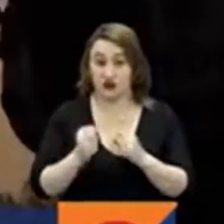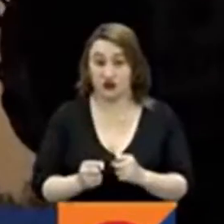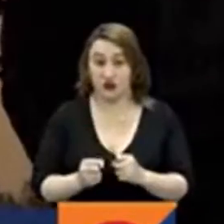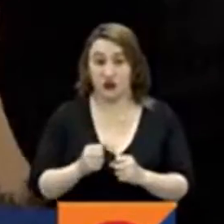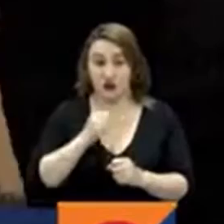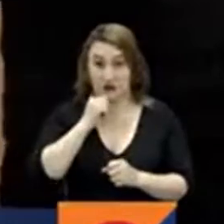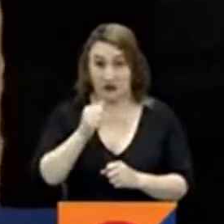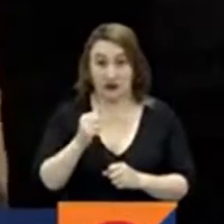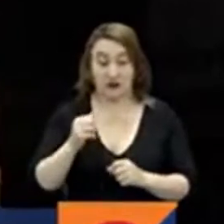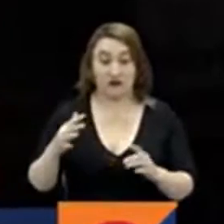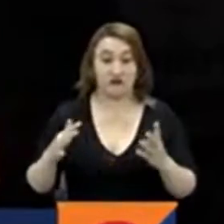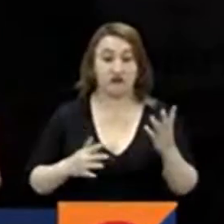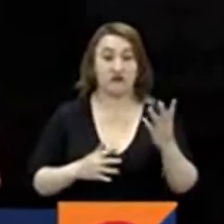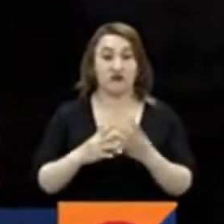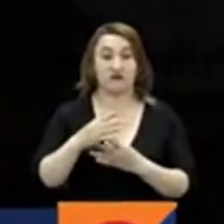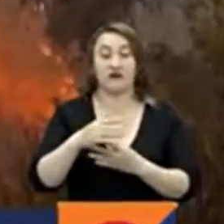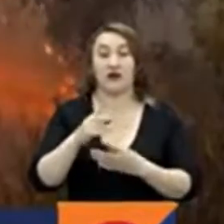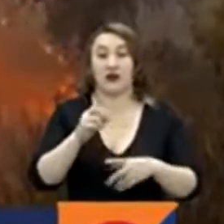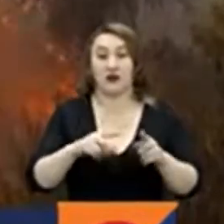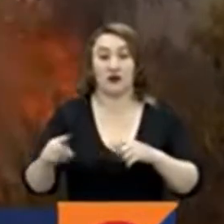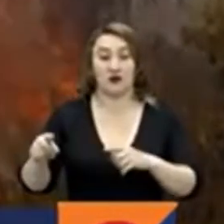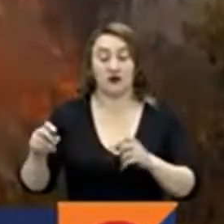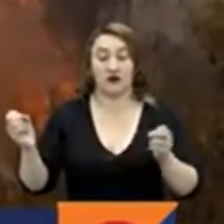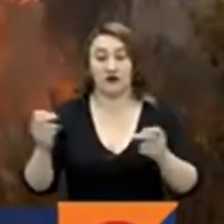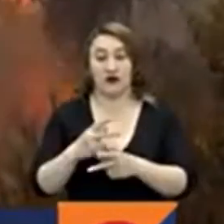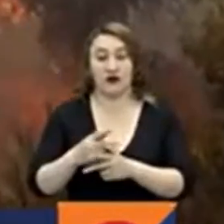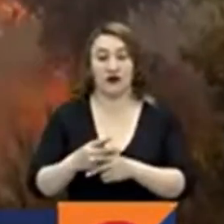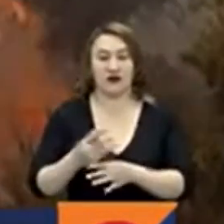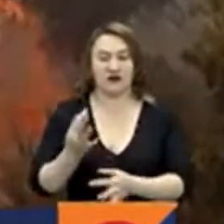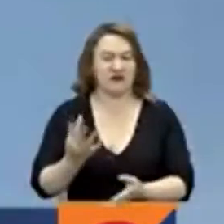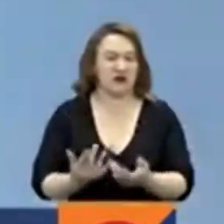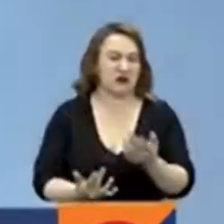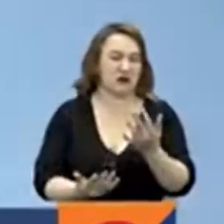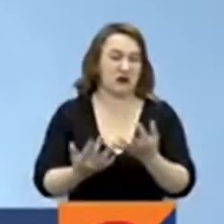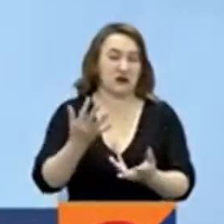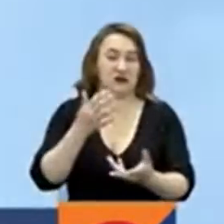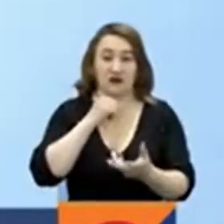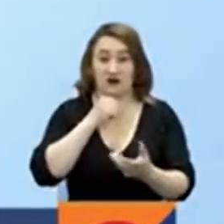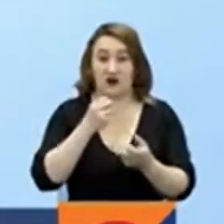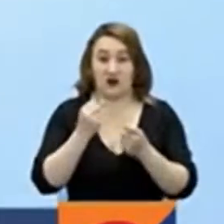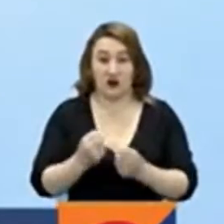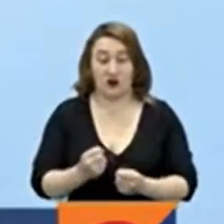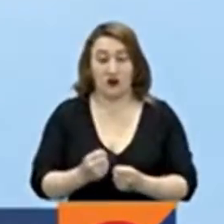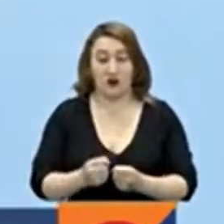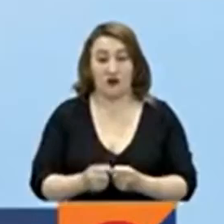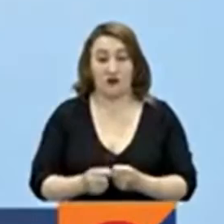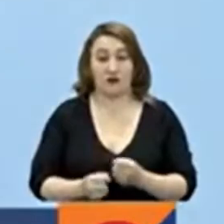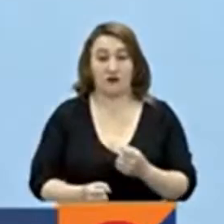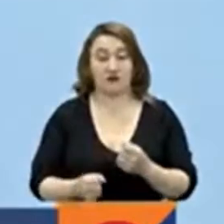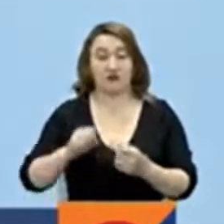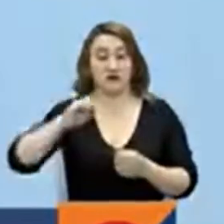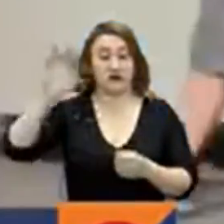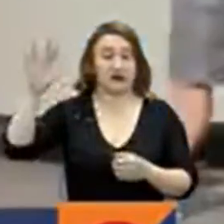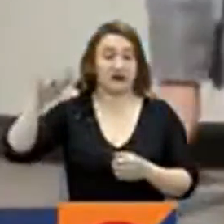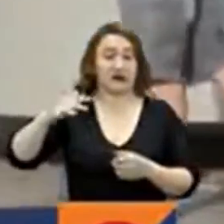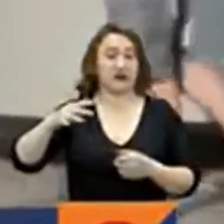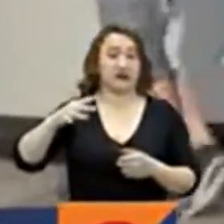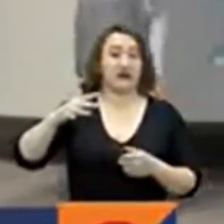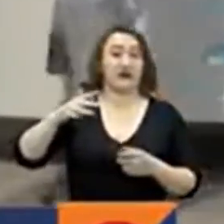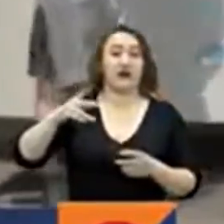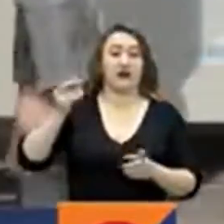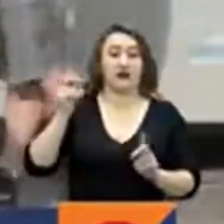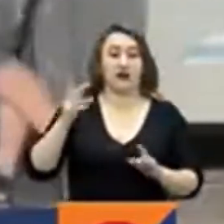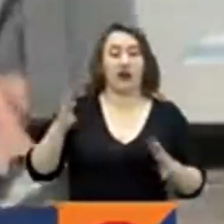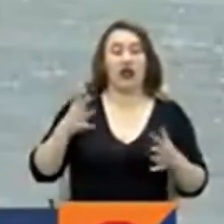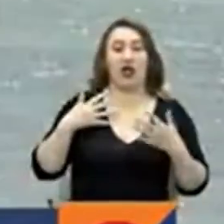intensas, transversales, en algunos puntos violentas y determinadas a aumentar, visibles por la fulgurante luz de los días y palpables